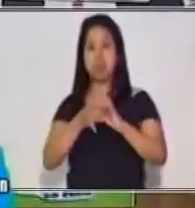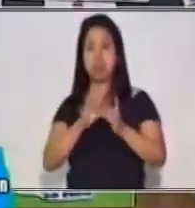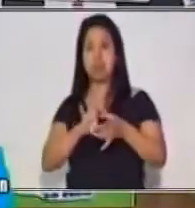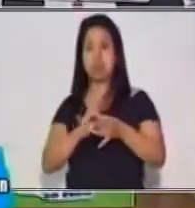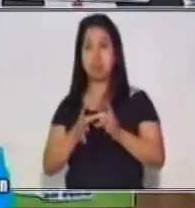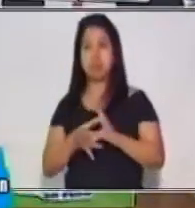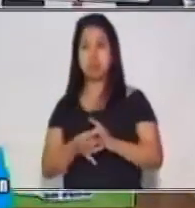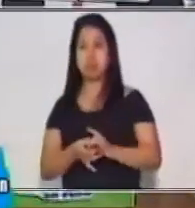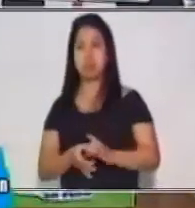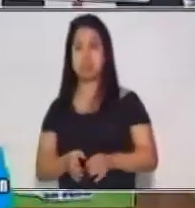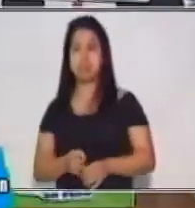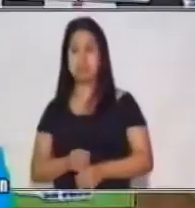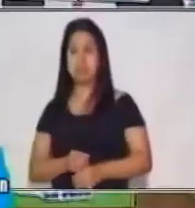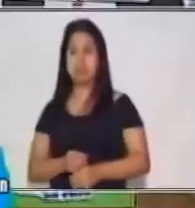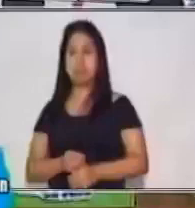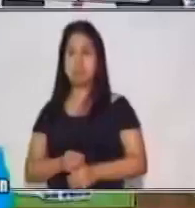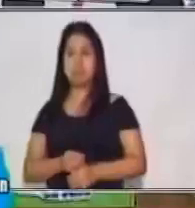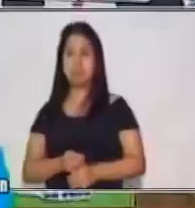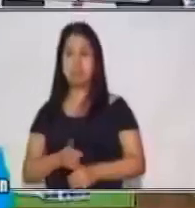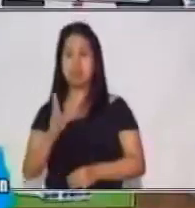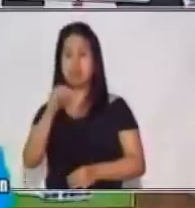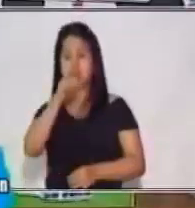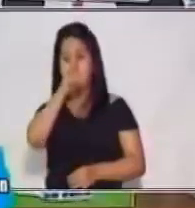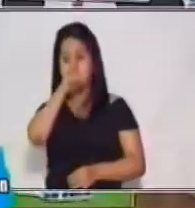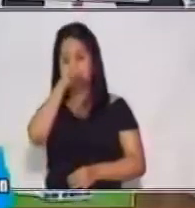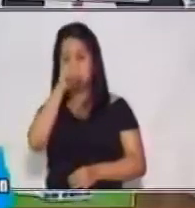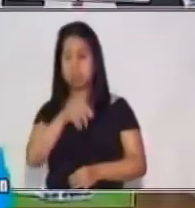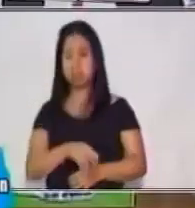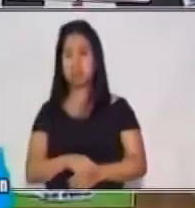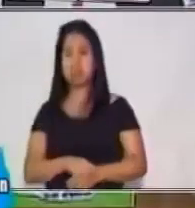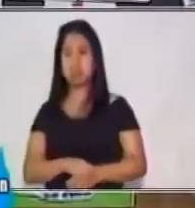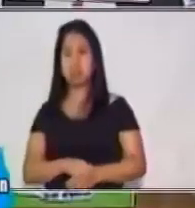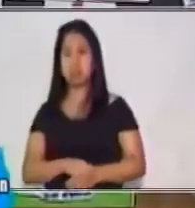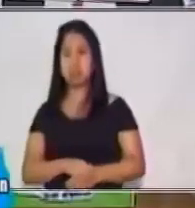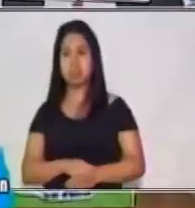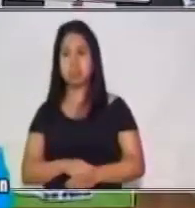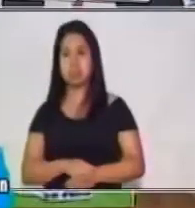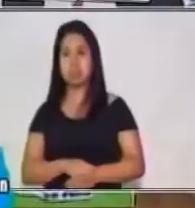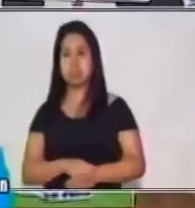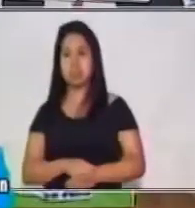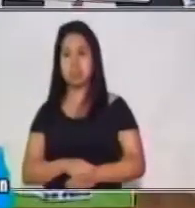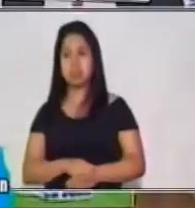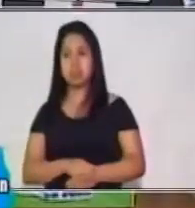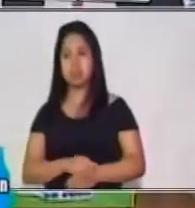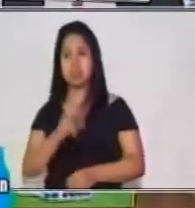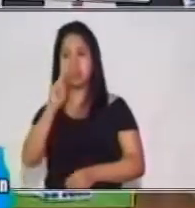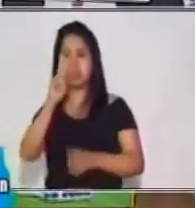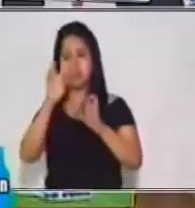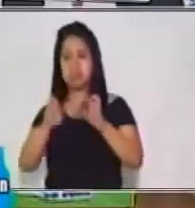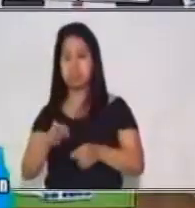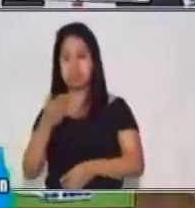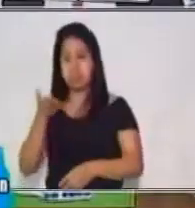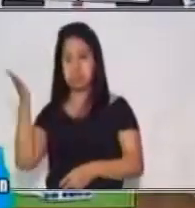todos los deportes los prefieren 3 personas. Entonces tú escribes tus respuestas ahí.